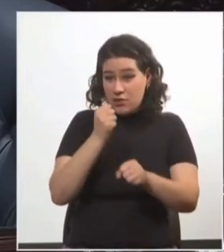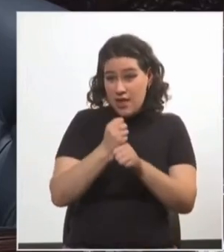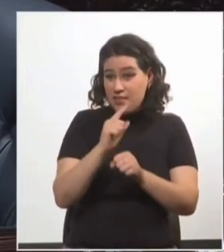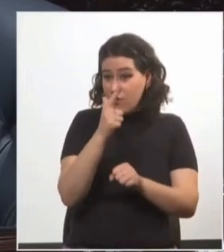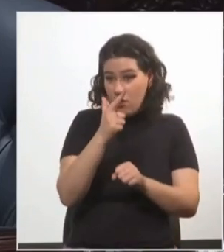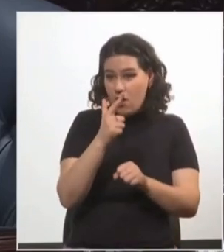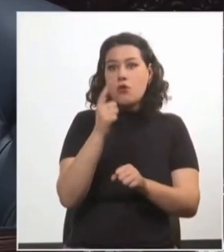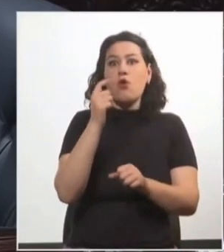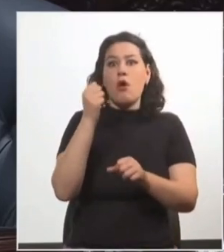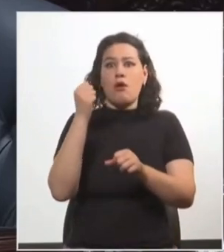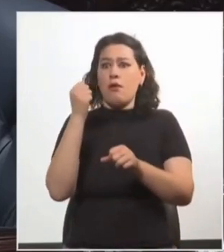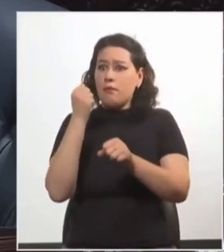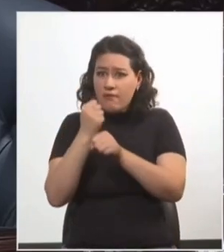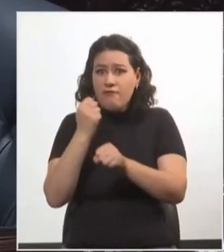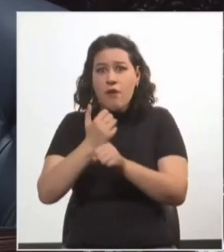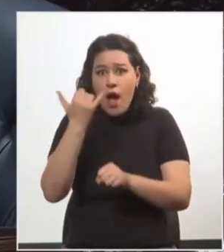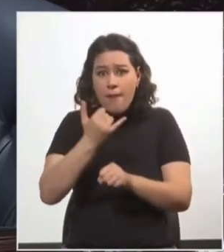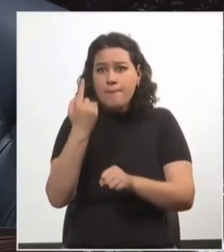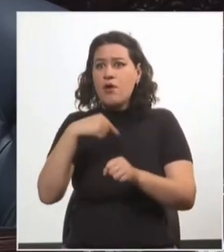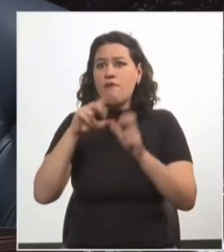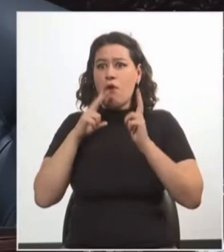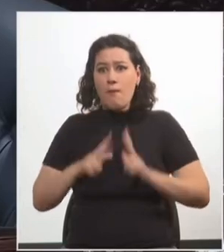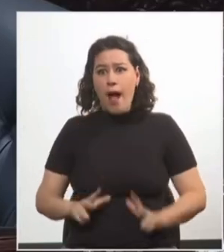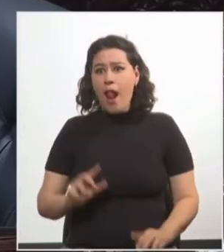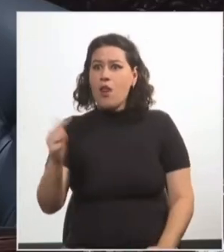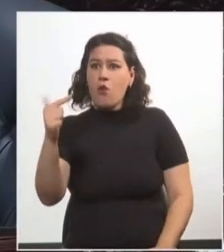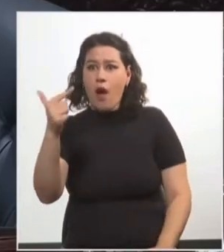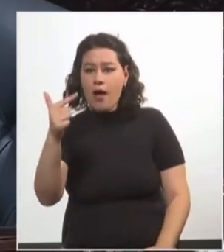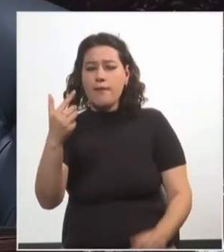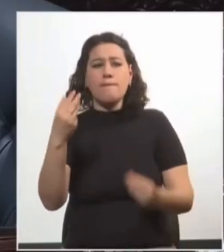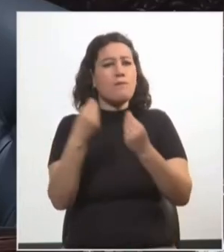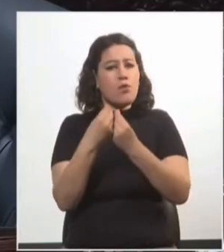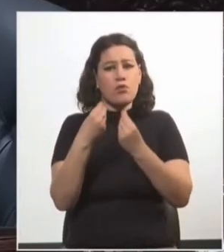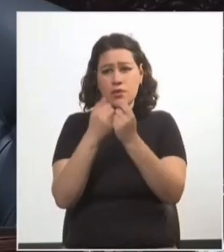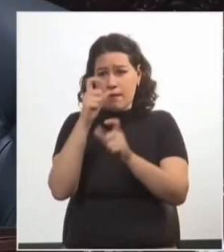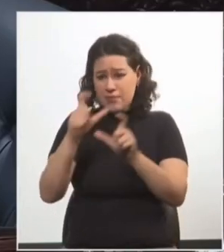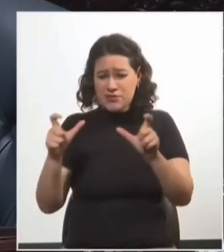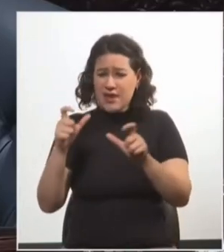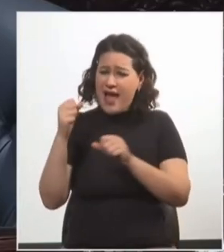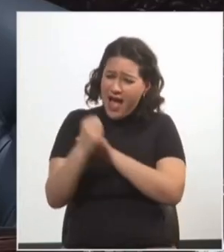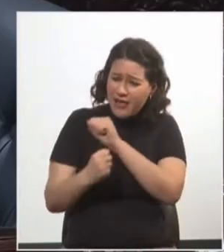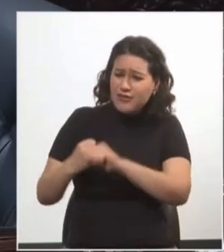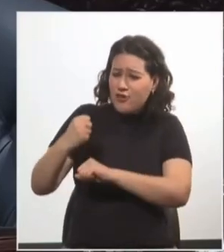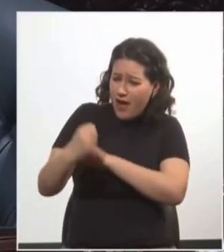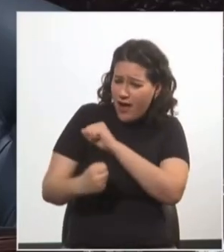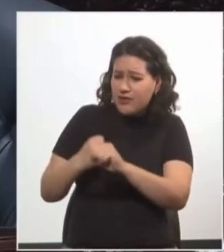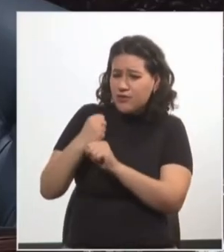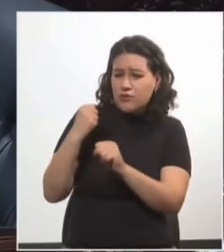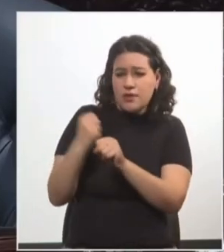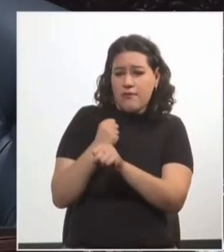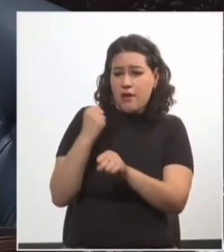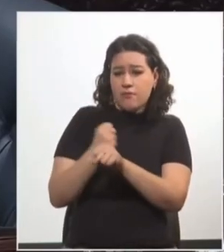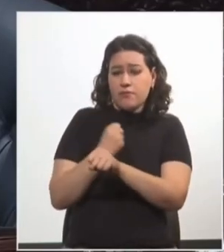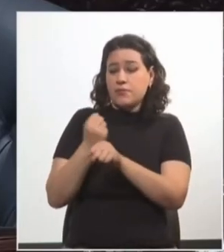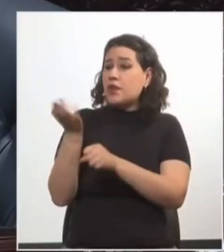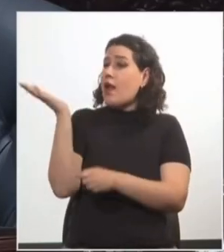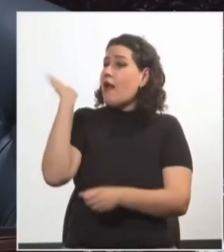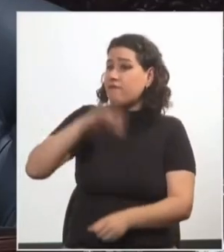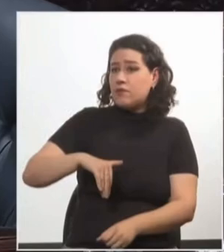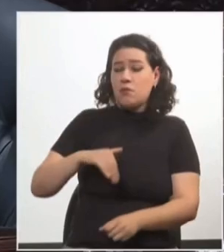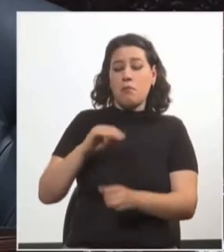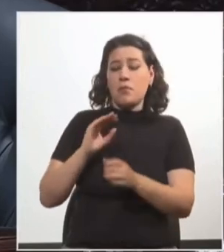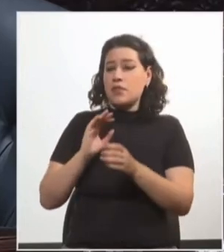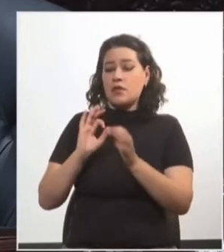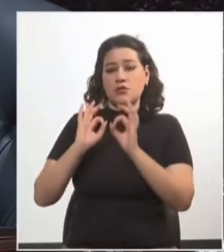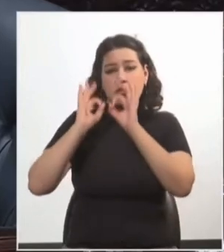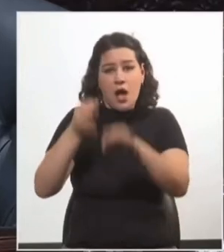es que era un mar de informalidad que hacía que mucha gente que había trabajado muchos años no iba a tener la